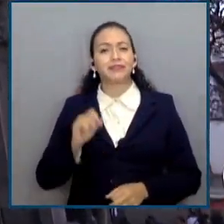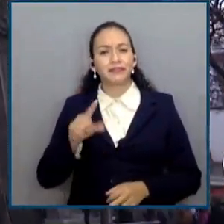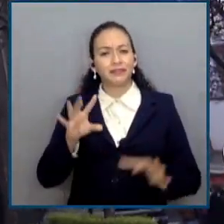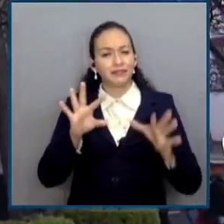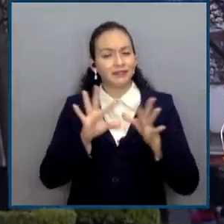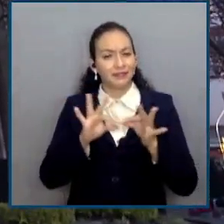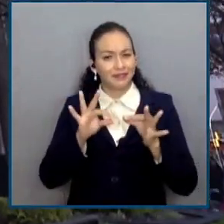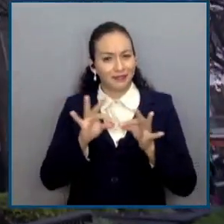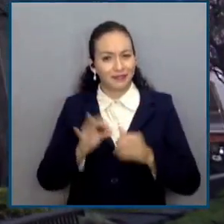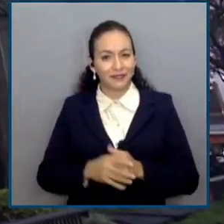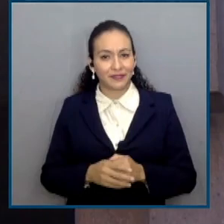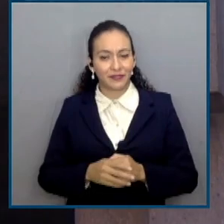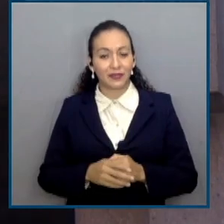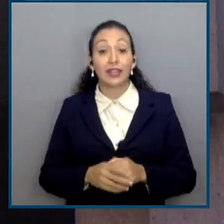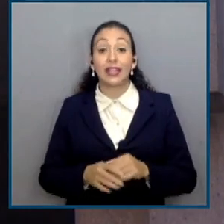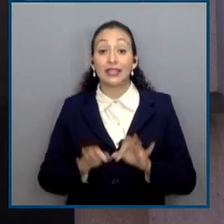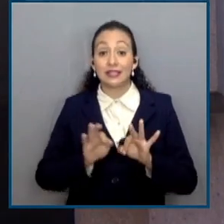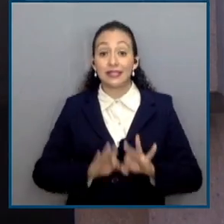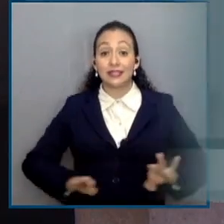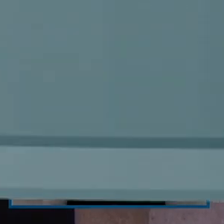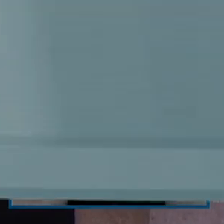la independencia judicial.